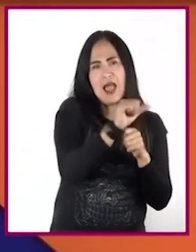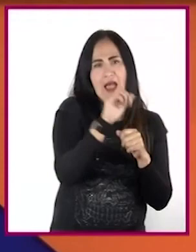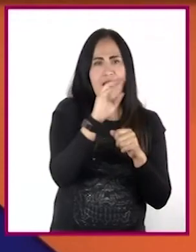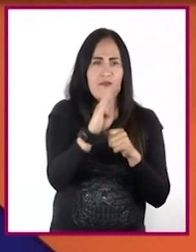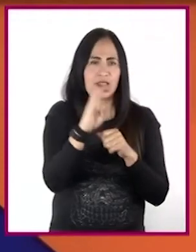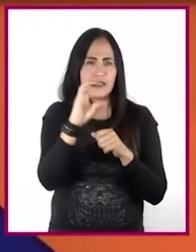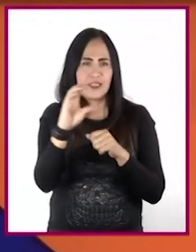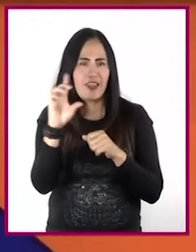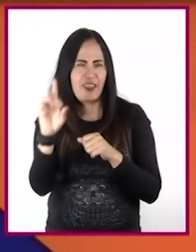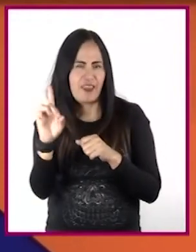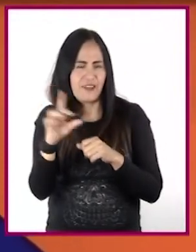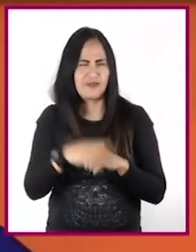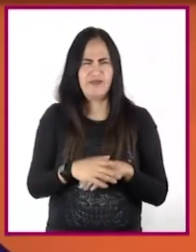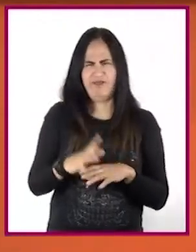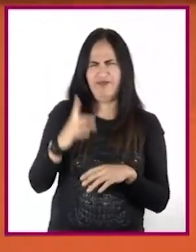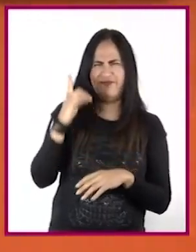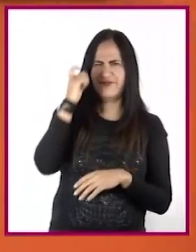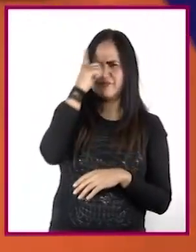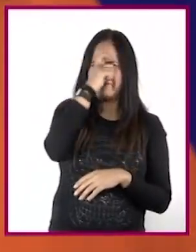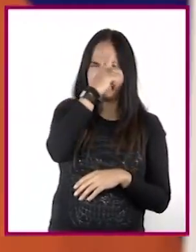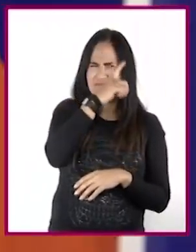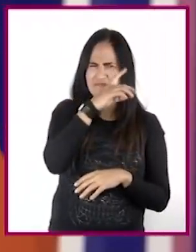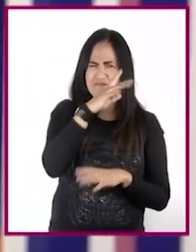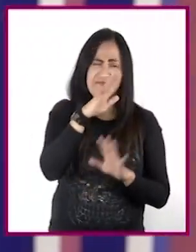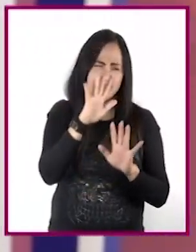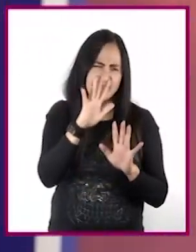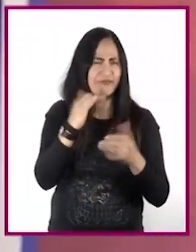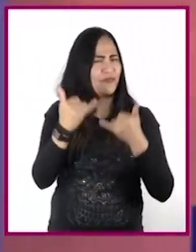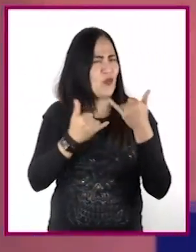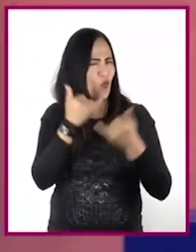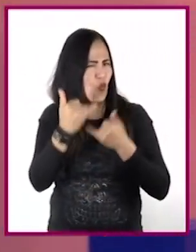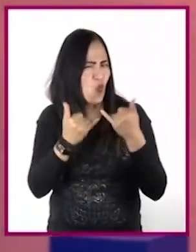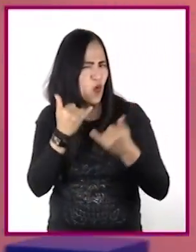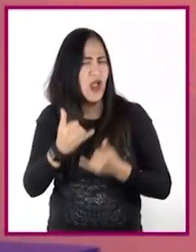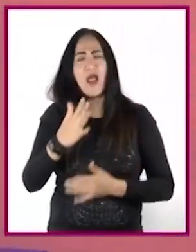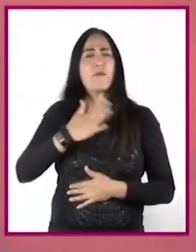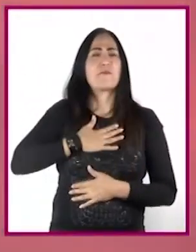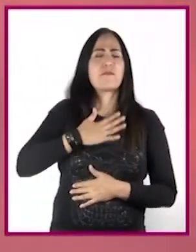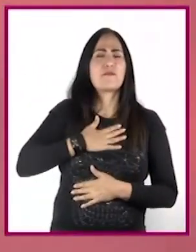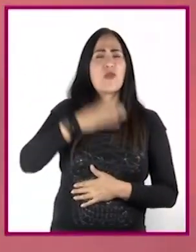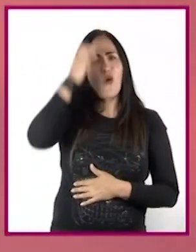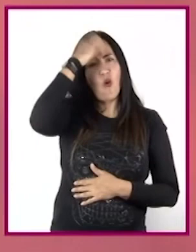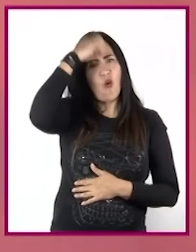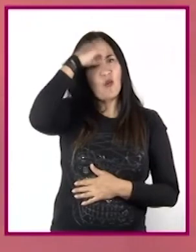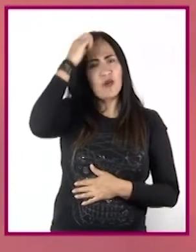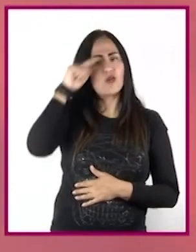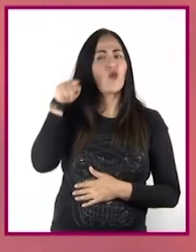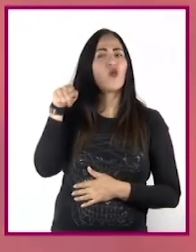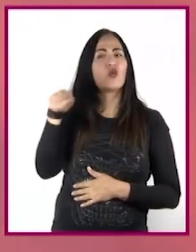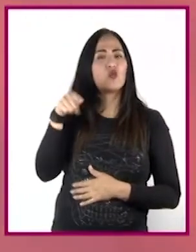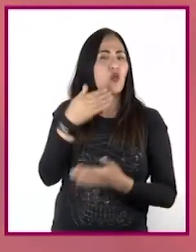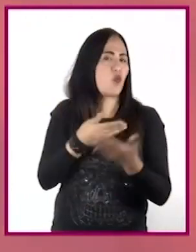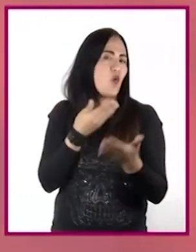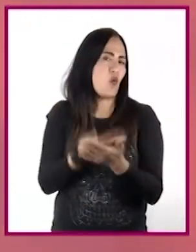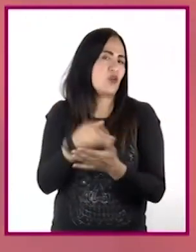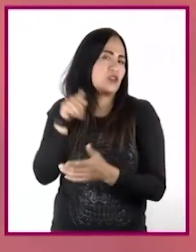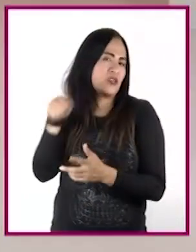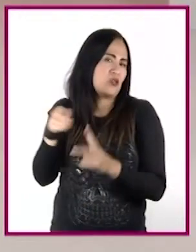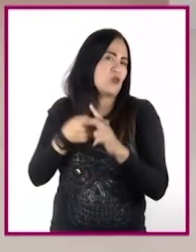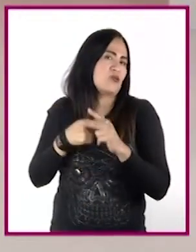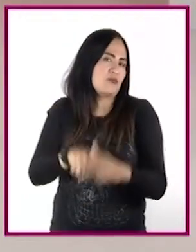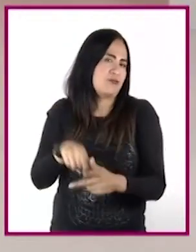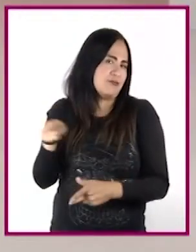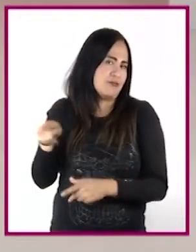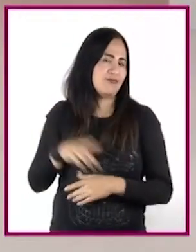Suena complicado, pero juguemos. Y yo opino que tú propusiste, tú inicias.